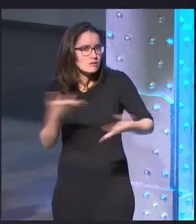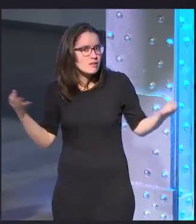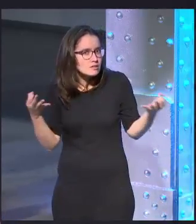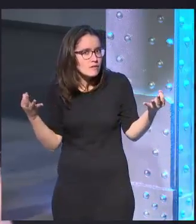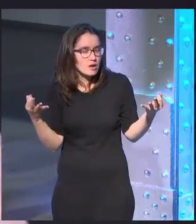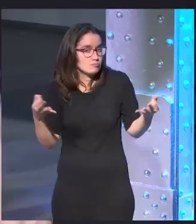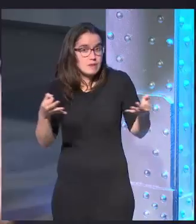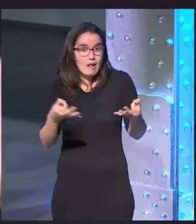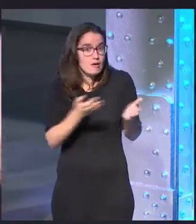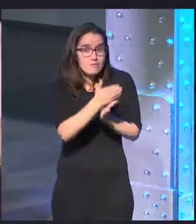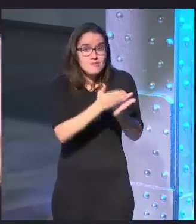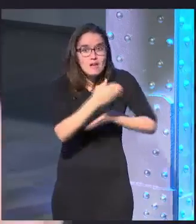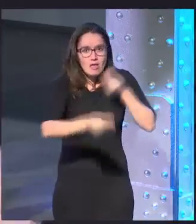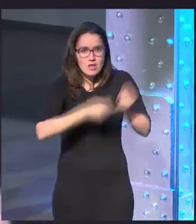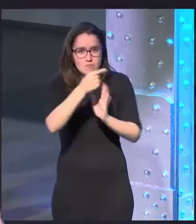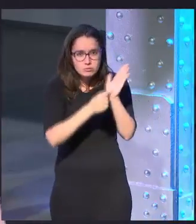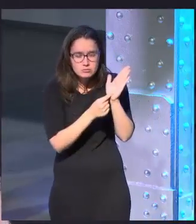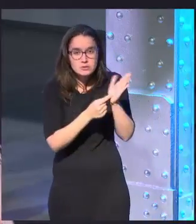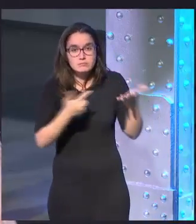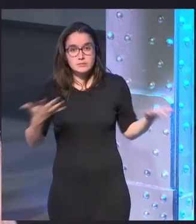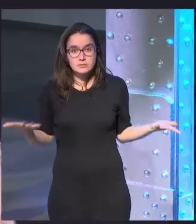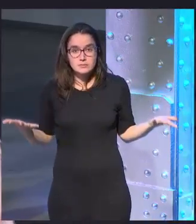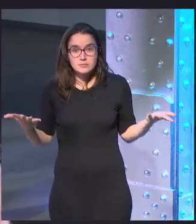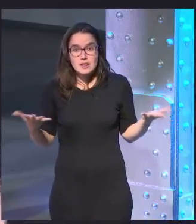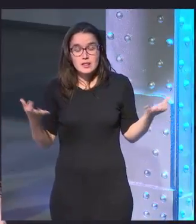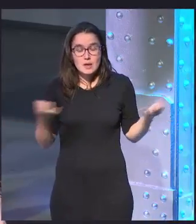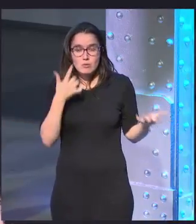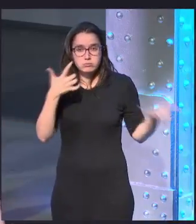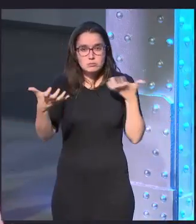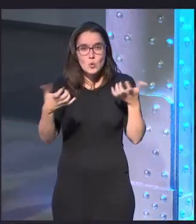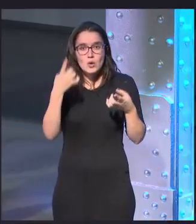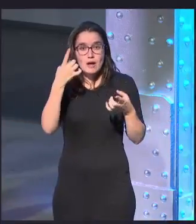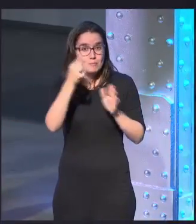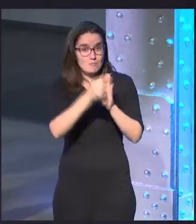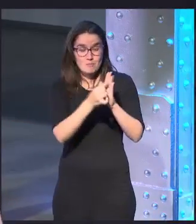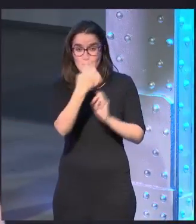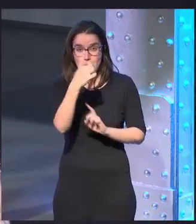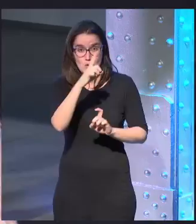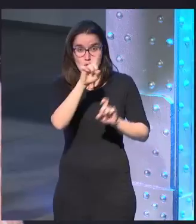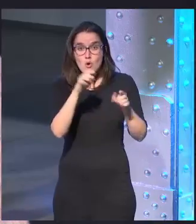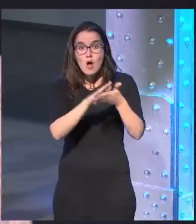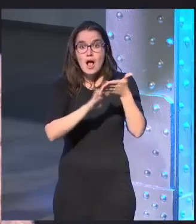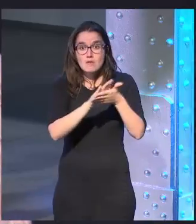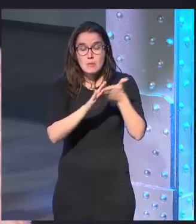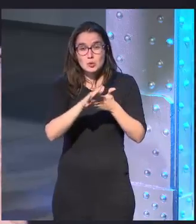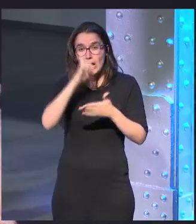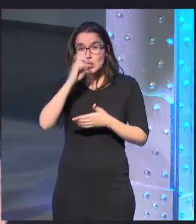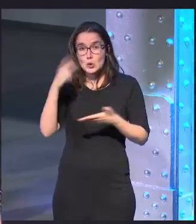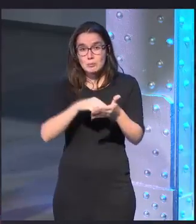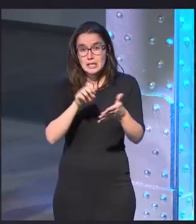tomar, por lo tanto, decisiones, ¿no? En ese sentido, tengo que destacar que una de las primeras cuestiones en el año 2013,